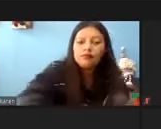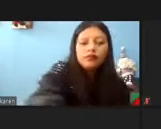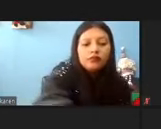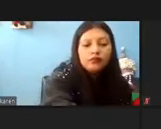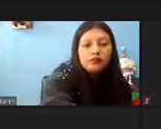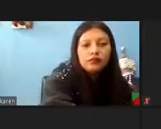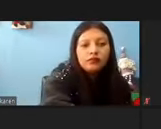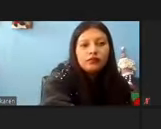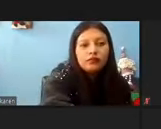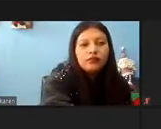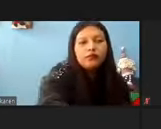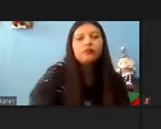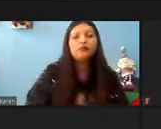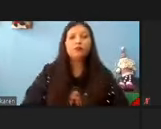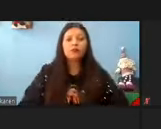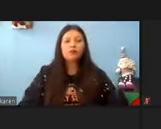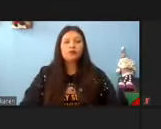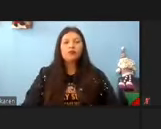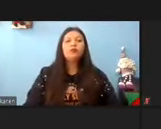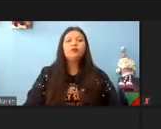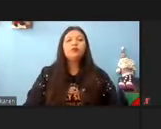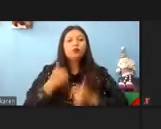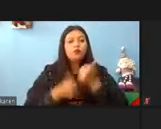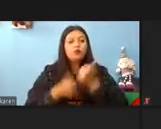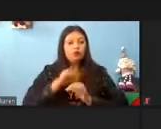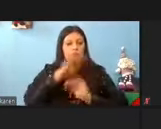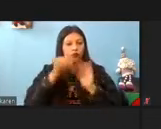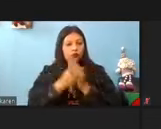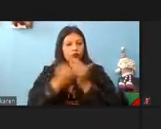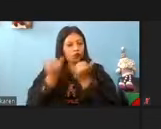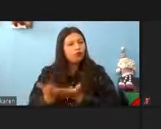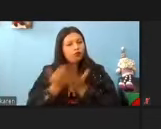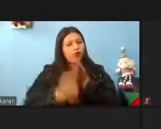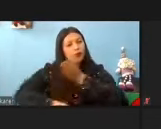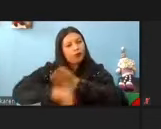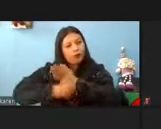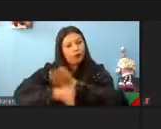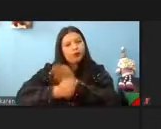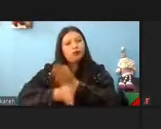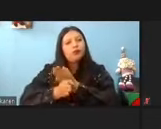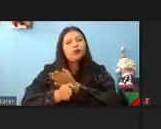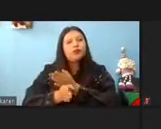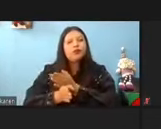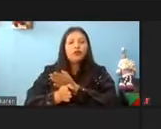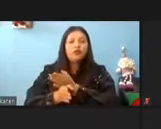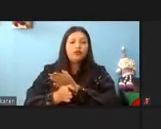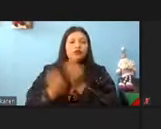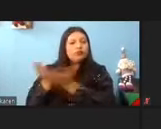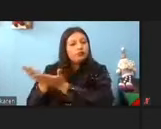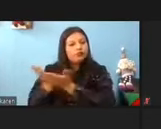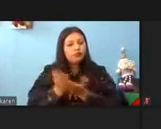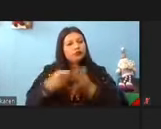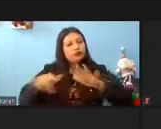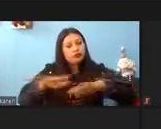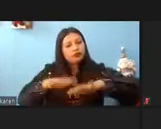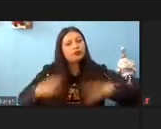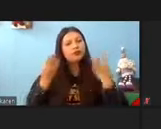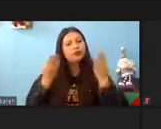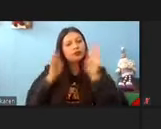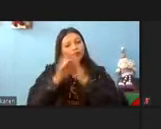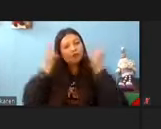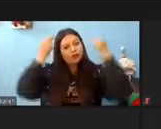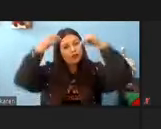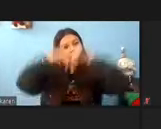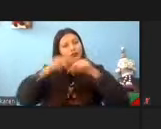trabajo y las relatorías que les vamos a presentar a continuación. Les damos la bienvenida a este espacio de cierre del encuentro